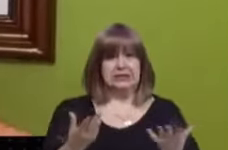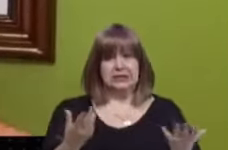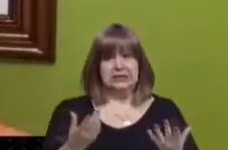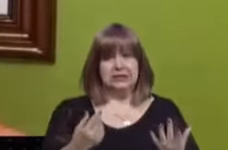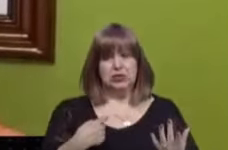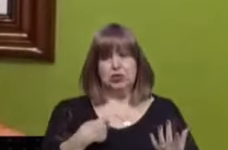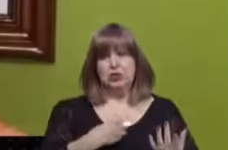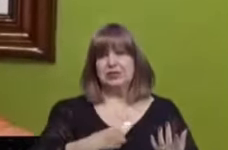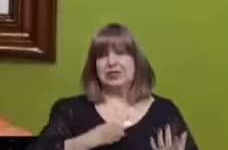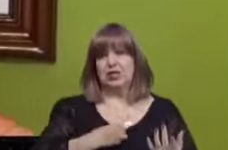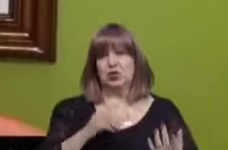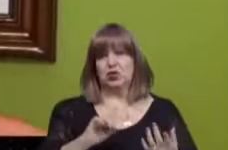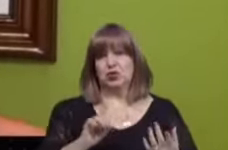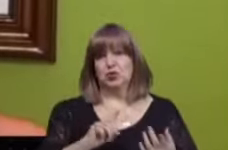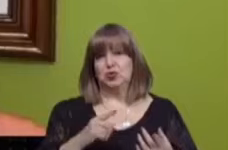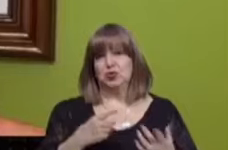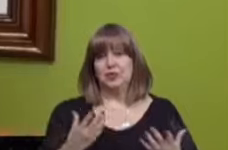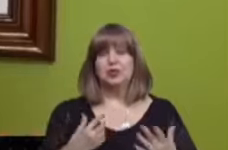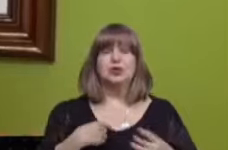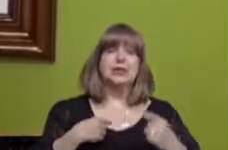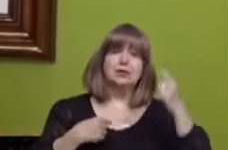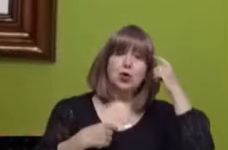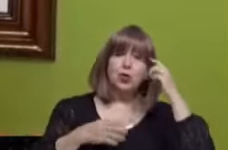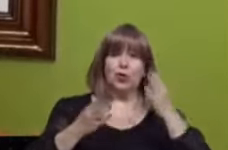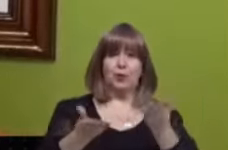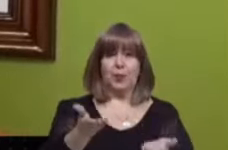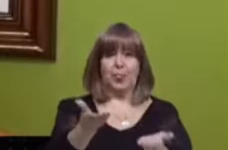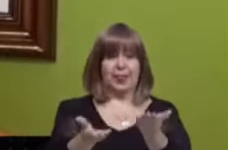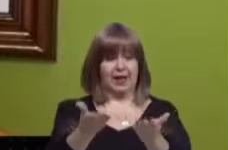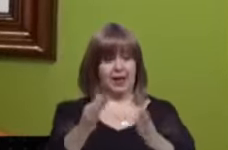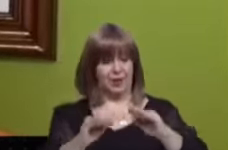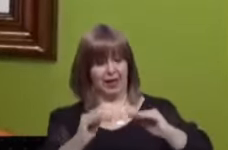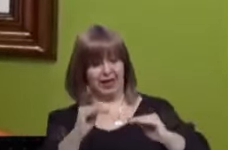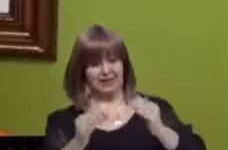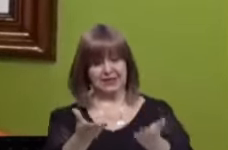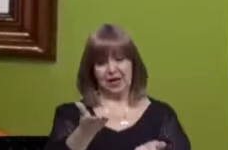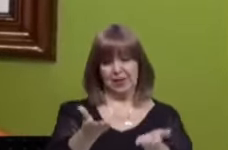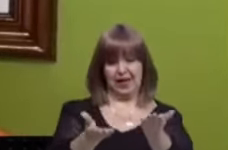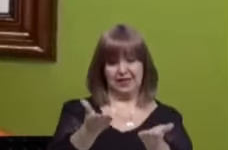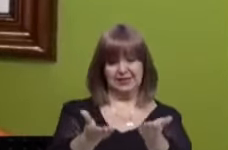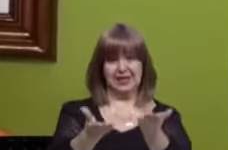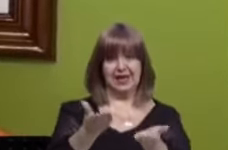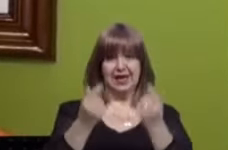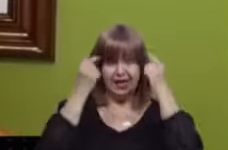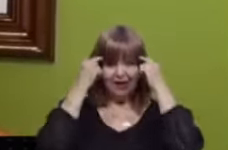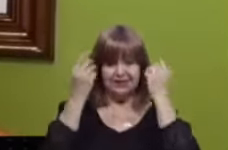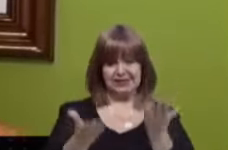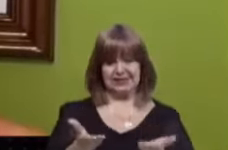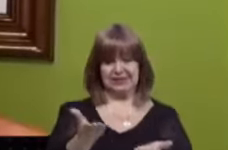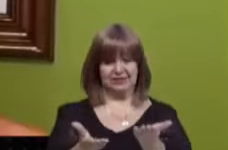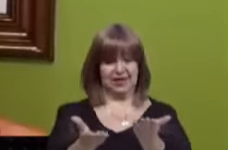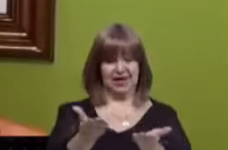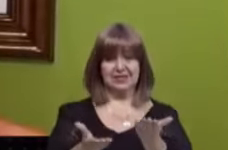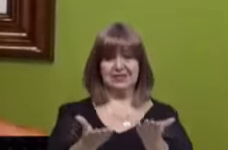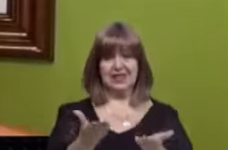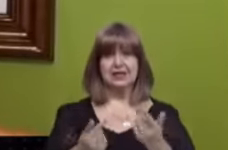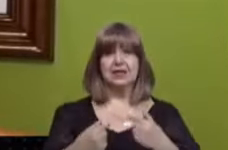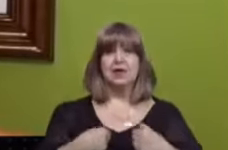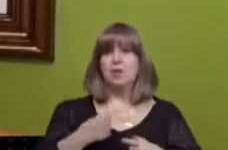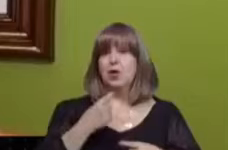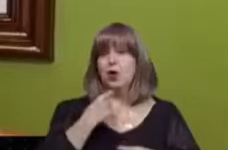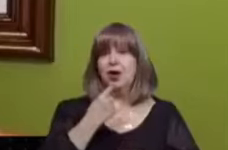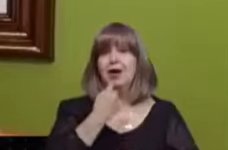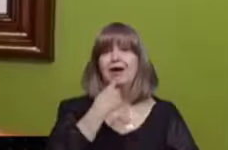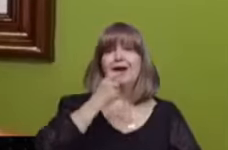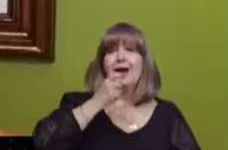decíamos es un tema que hay que considerar, que hay que pensarlo lo suficiente. Pero, sin embargo, la respuesta la